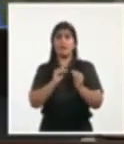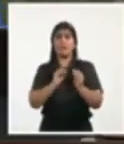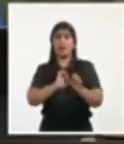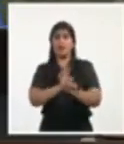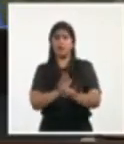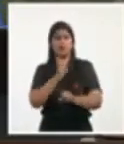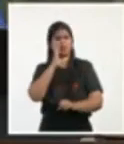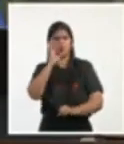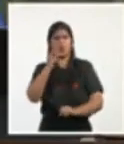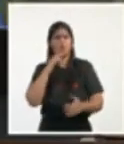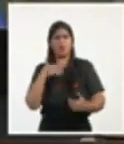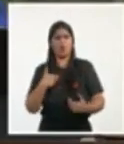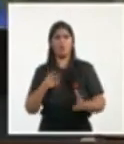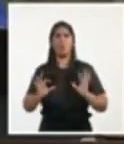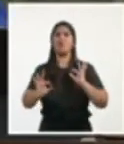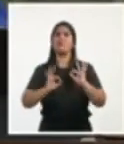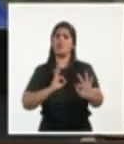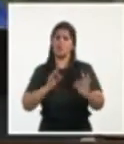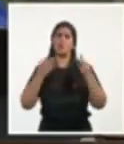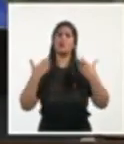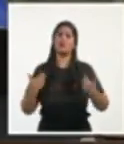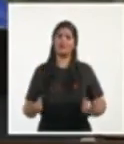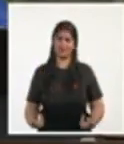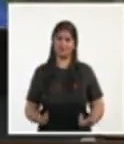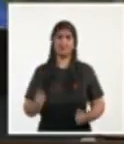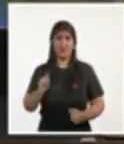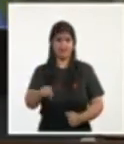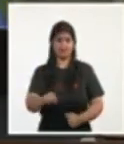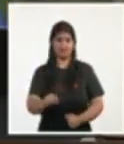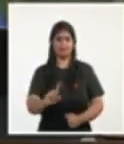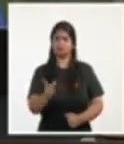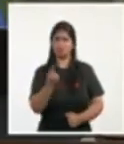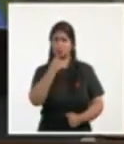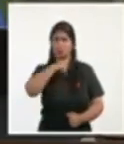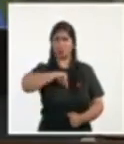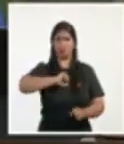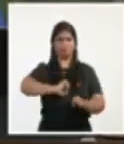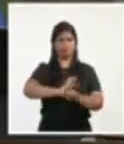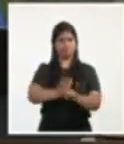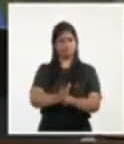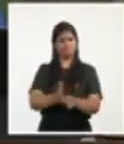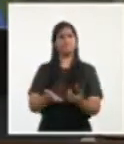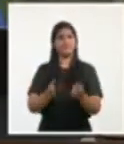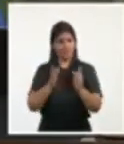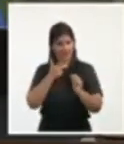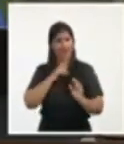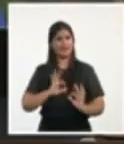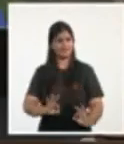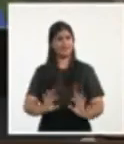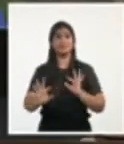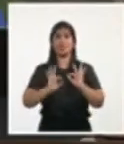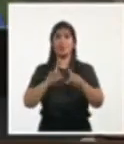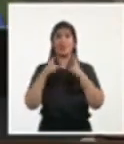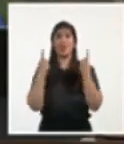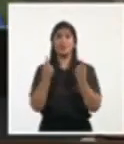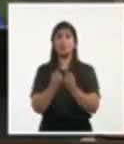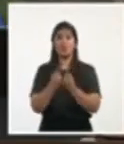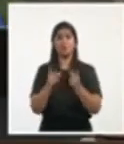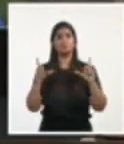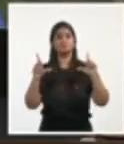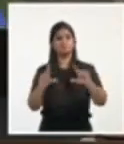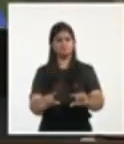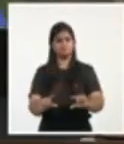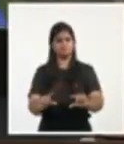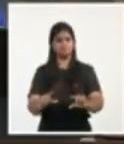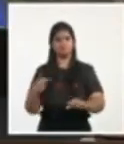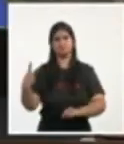protocolos, con todas esas medidas, con todo ese llamado, que es sobre todo imprescindible en momentos como este, que estamos en un pico pandémico.